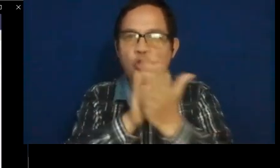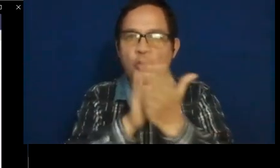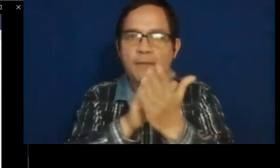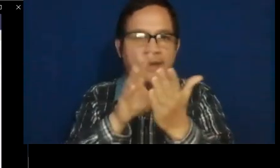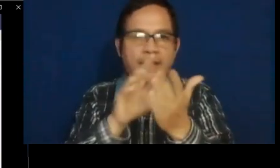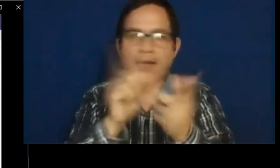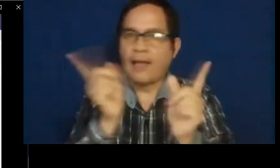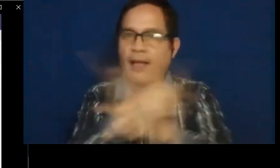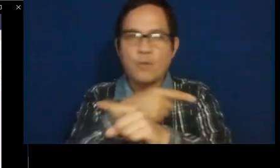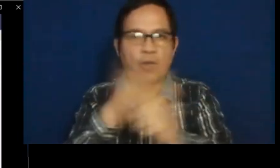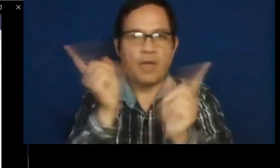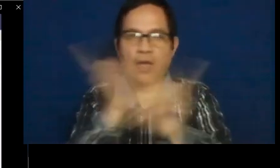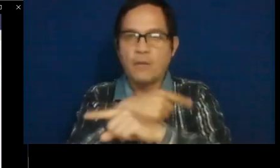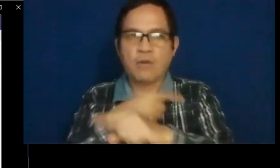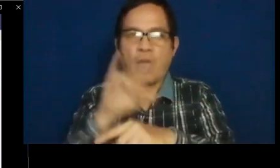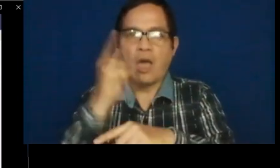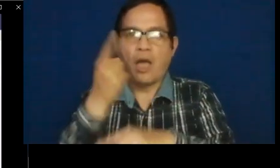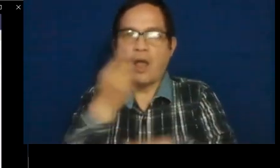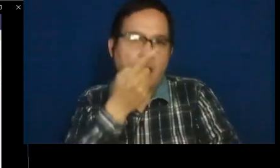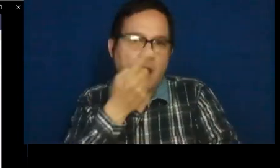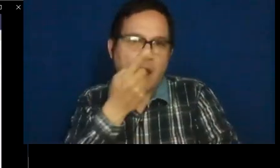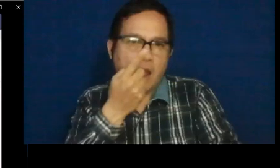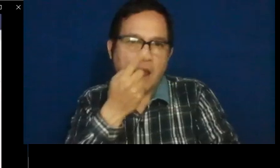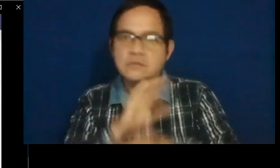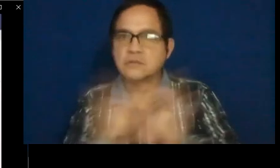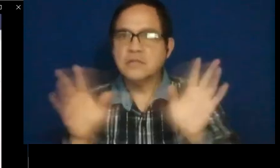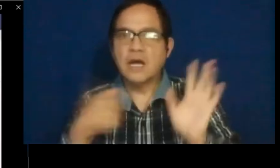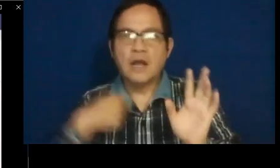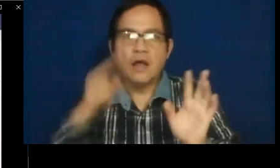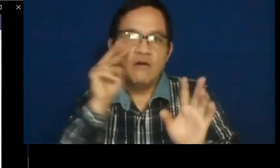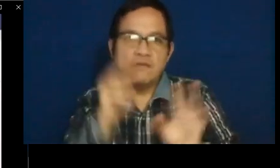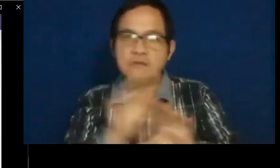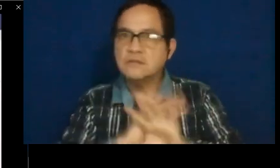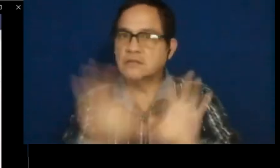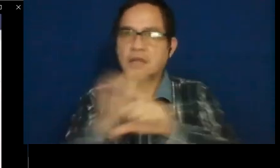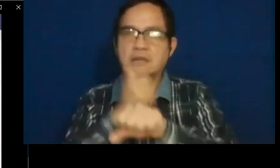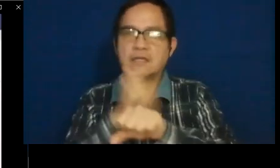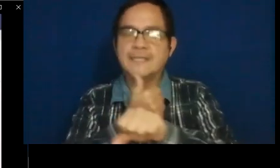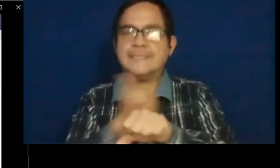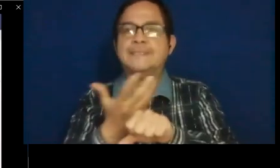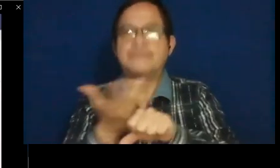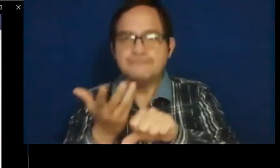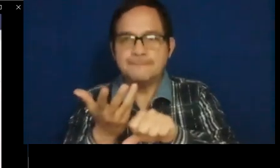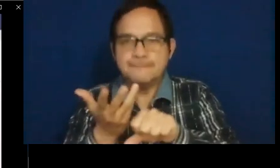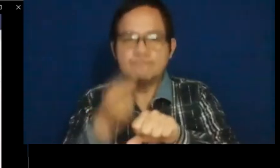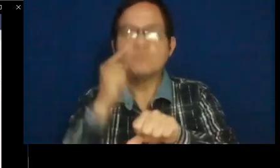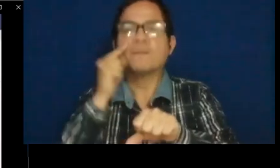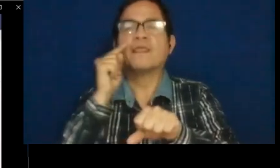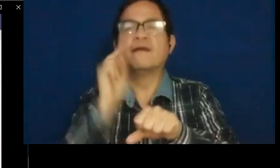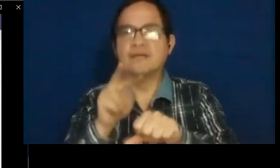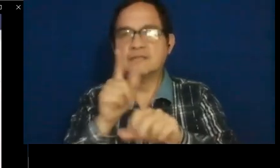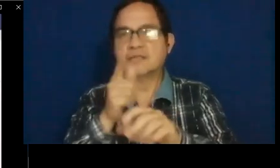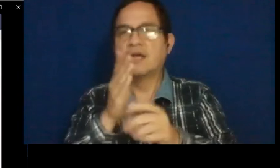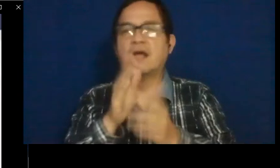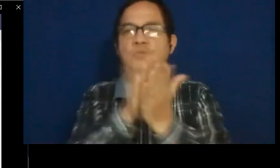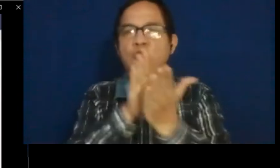de pronto ya revisó el material, si de pronto ya lo trabajó, entonces va a darse cuenta que este archivo